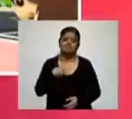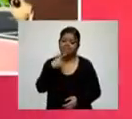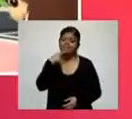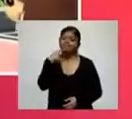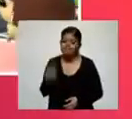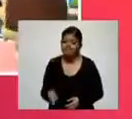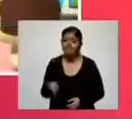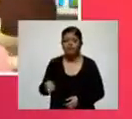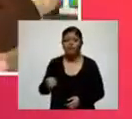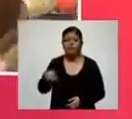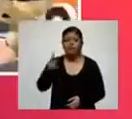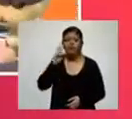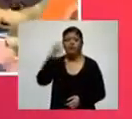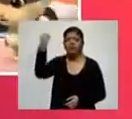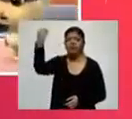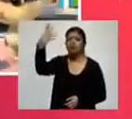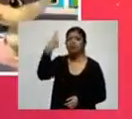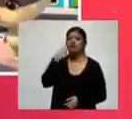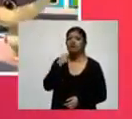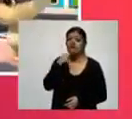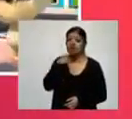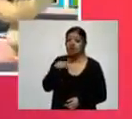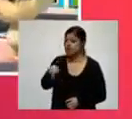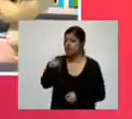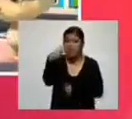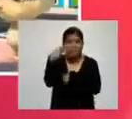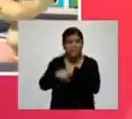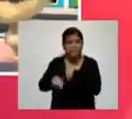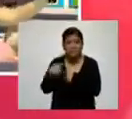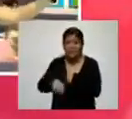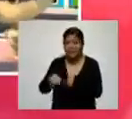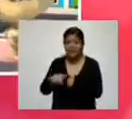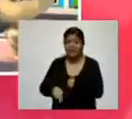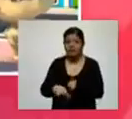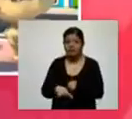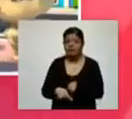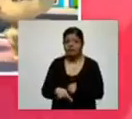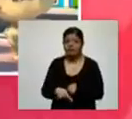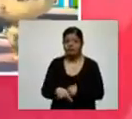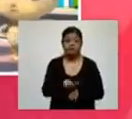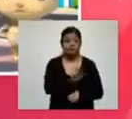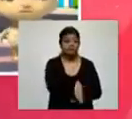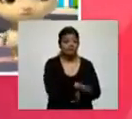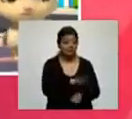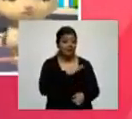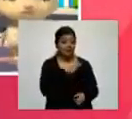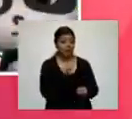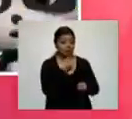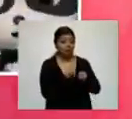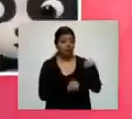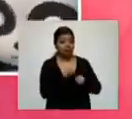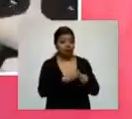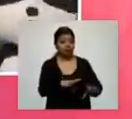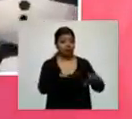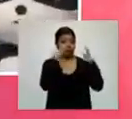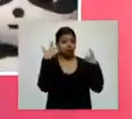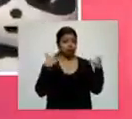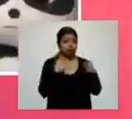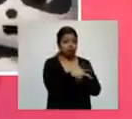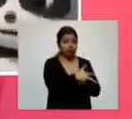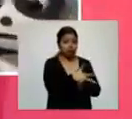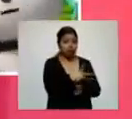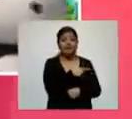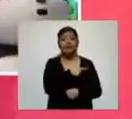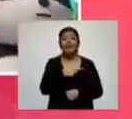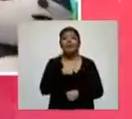Cruzaste la calle con el semáforo en rojo. Es muy peligroso. Mimi, en la calle hay muchos autos que corren muy rápido. Debes ver bien